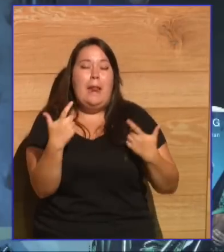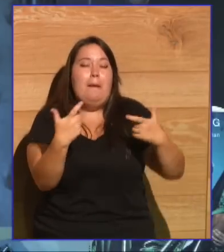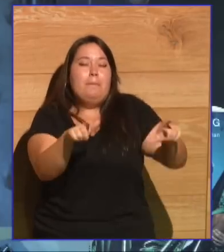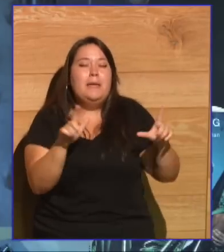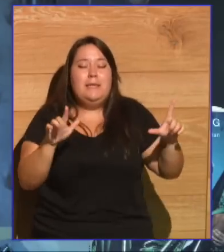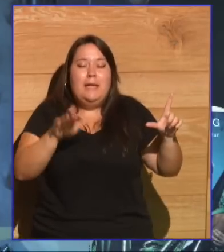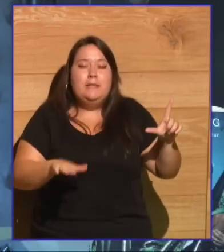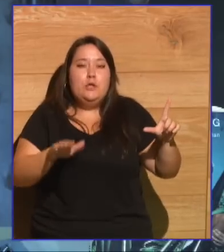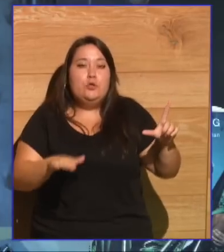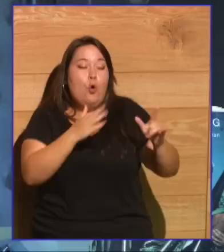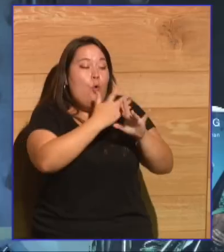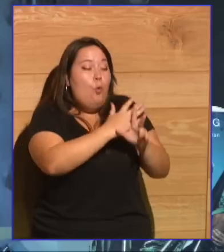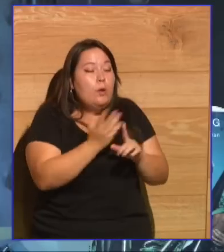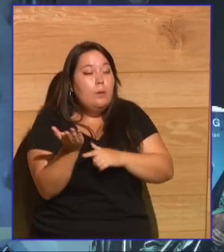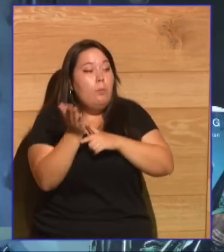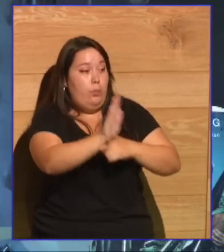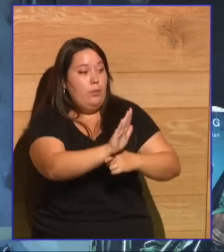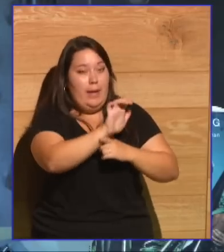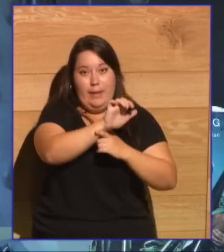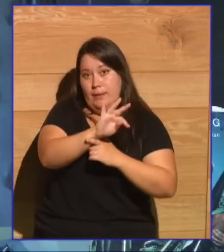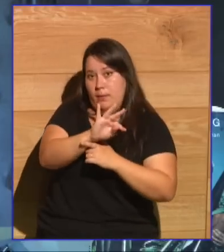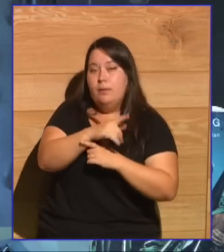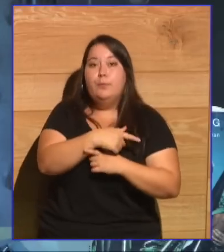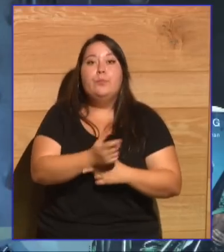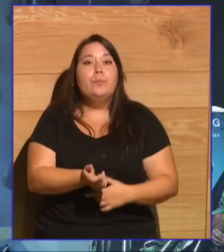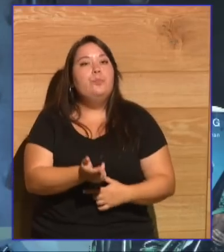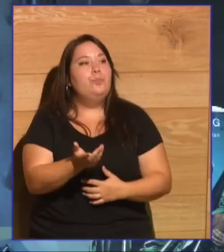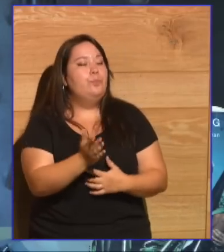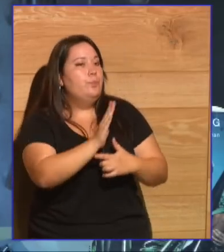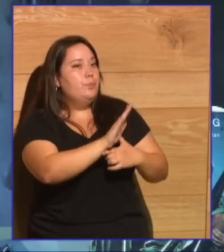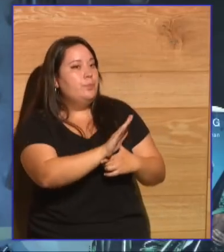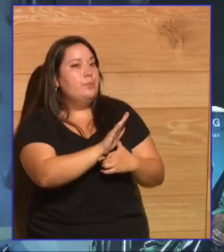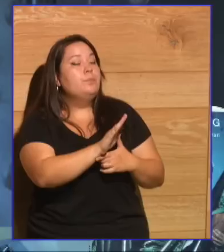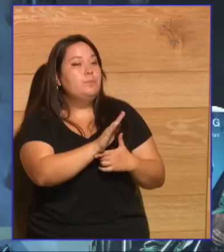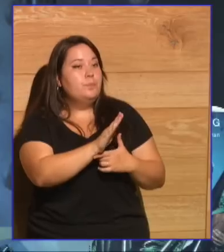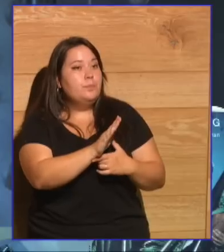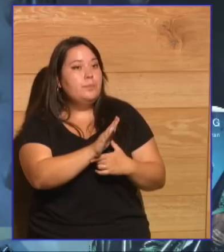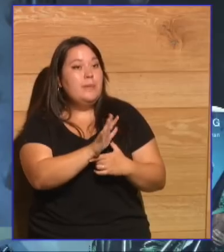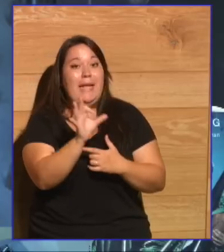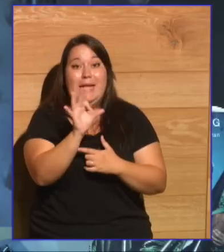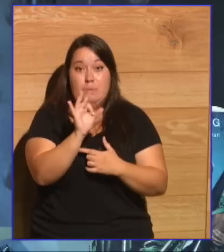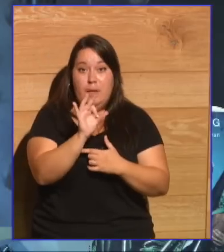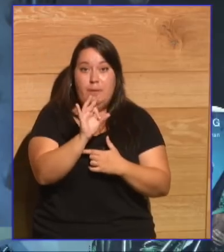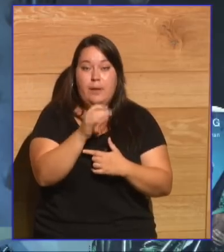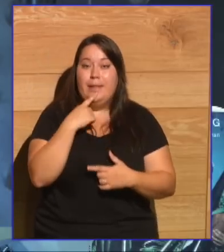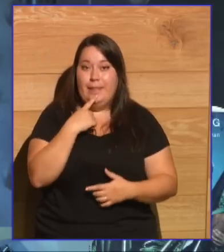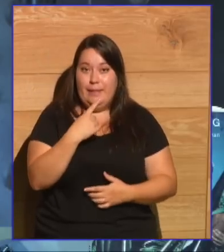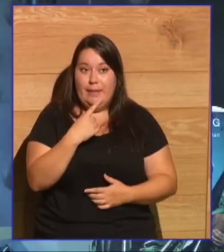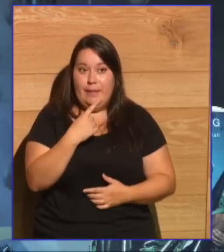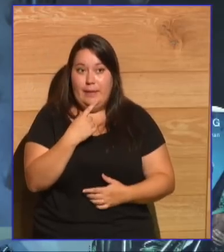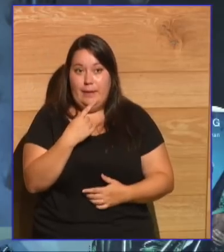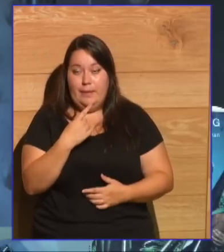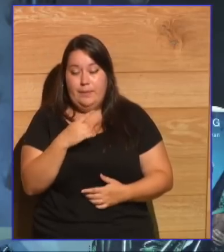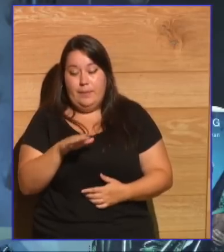niño le está enseñando los juguetes a nate en la que en la que spielberg le dice al